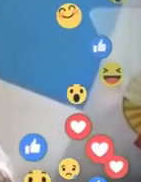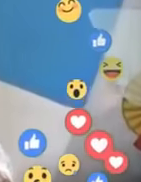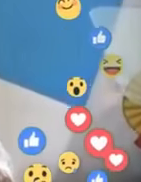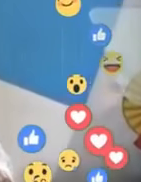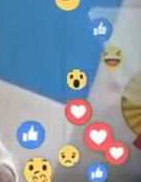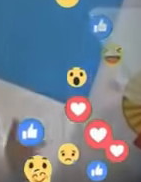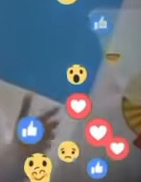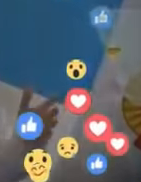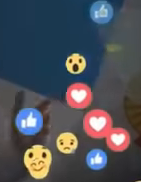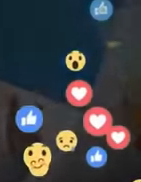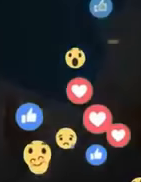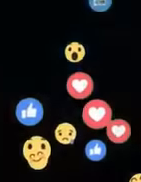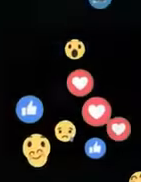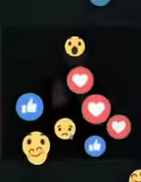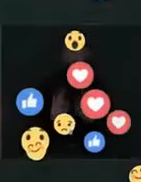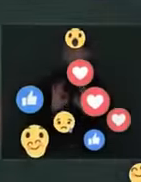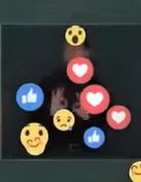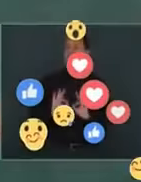el Estado.